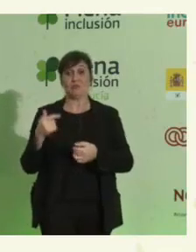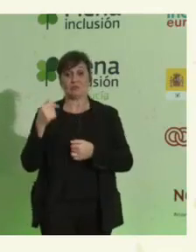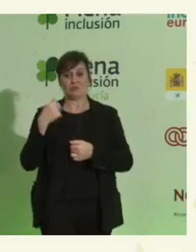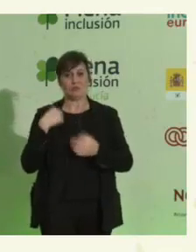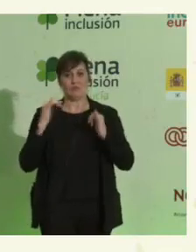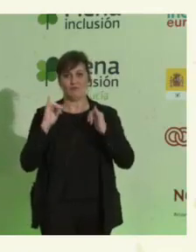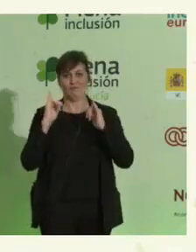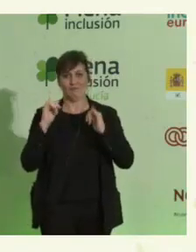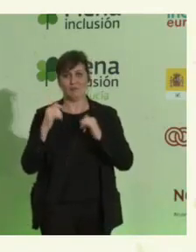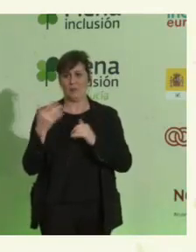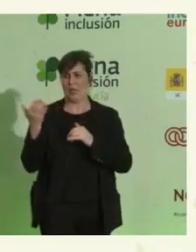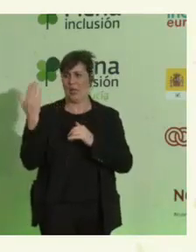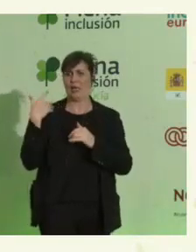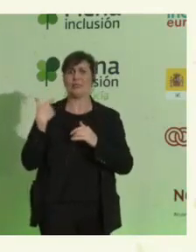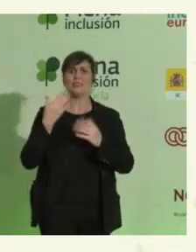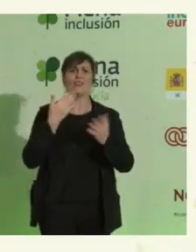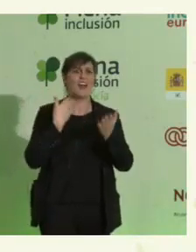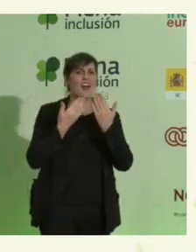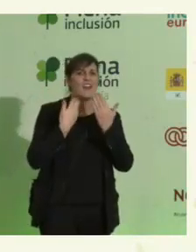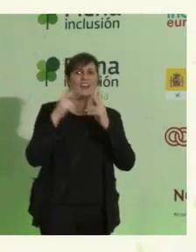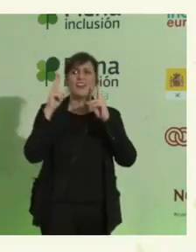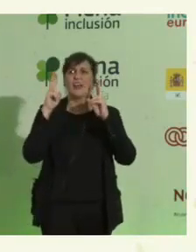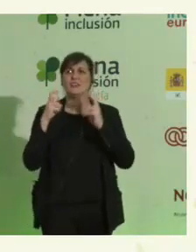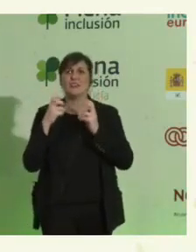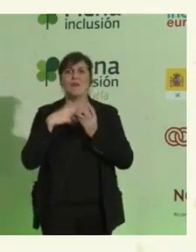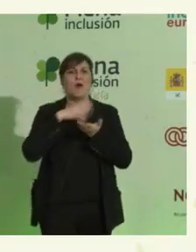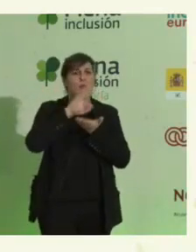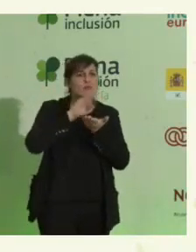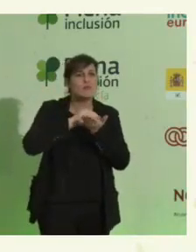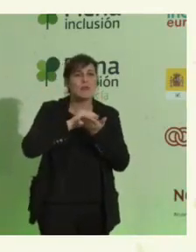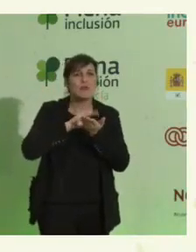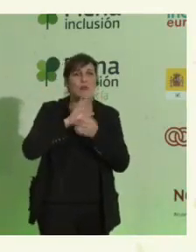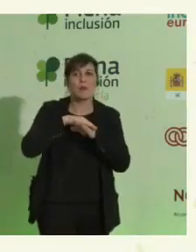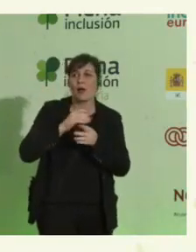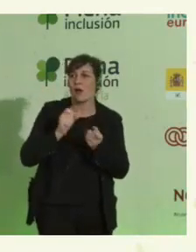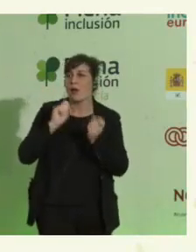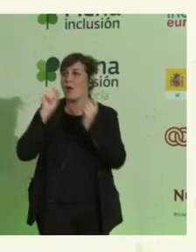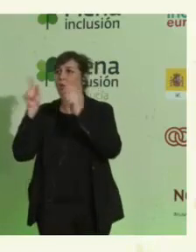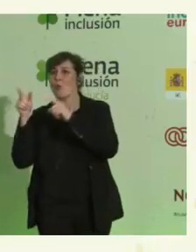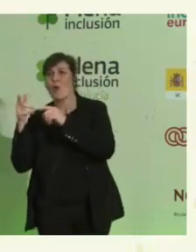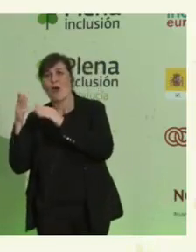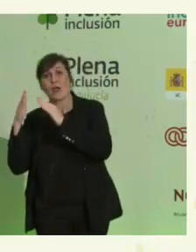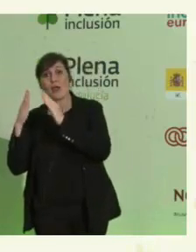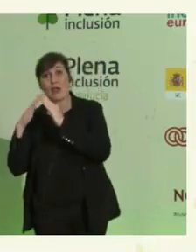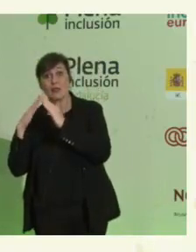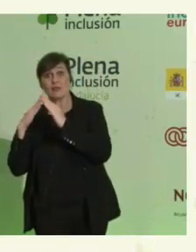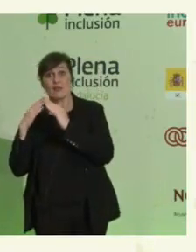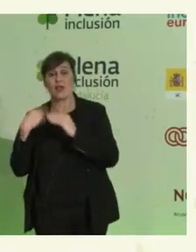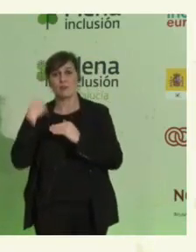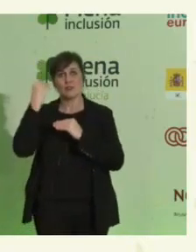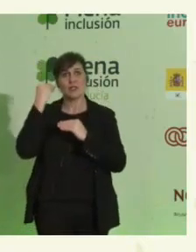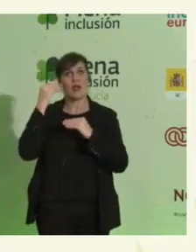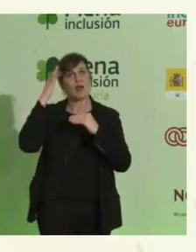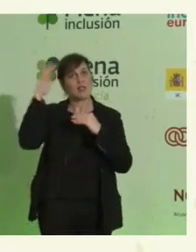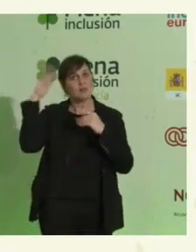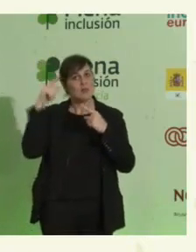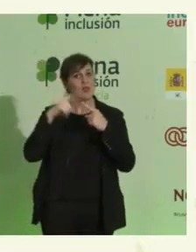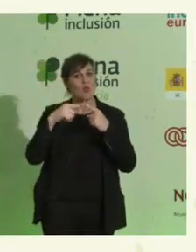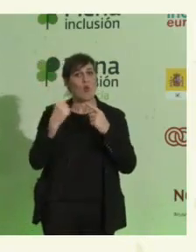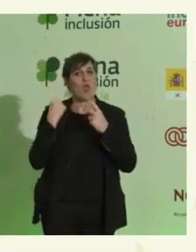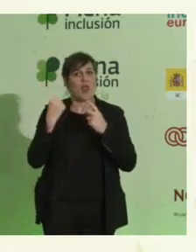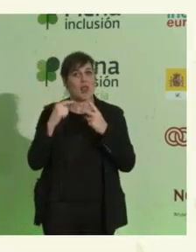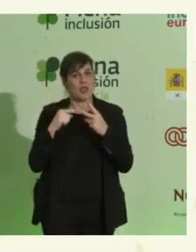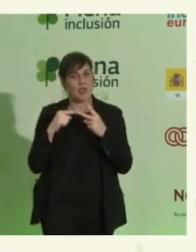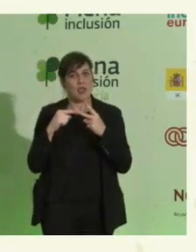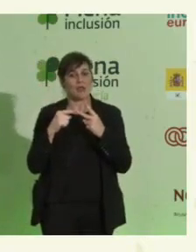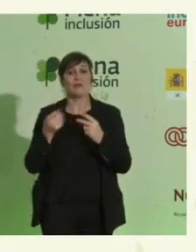que iban a llevarse a casa, en lo que yo pensaba era el espíritu y la energía. Y el hecho de